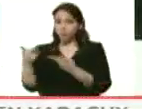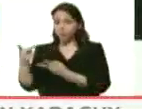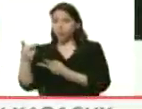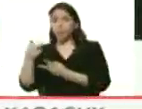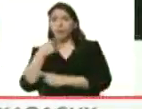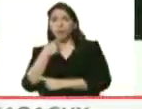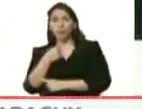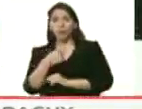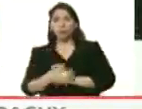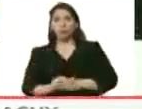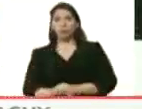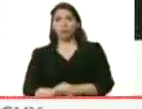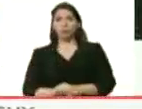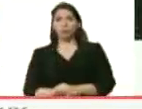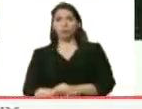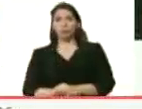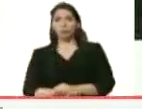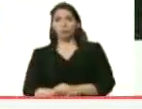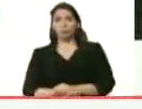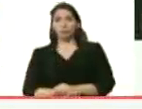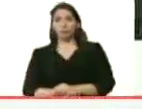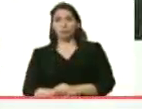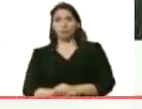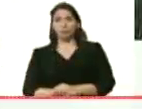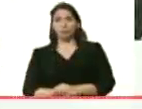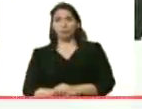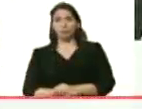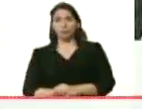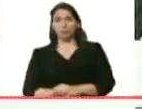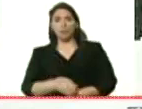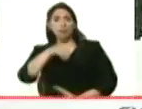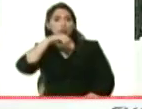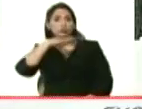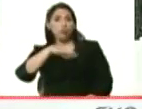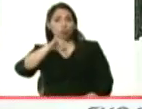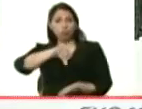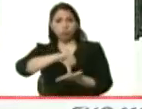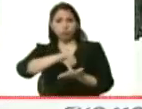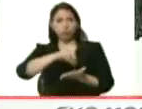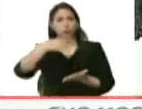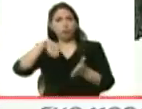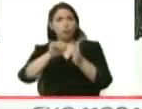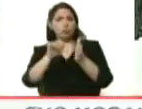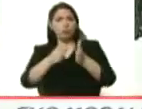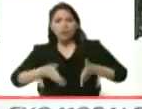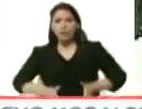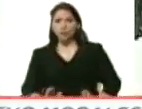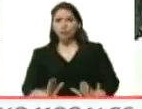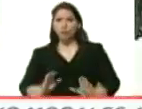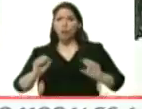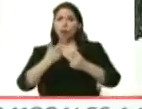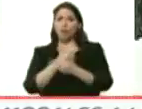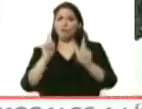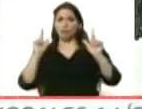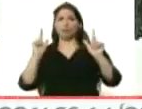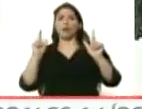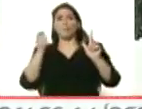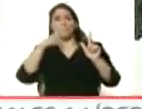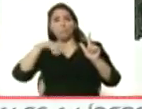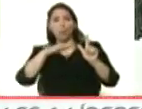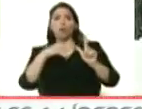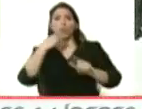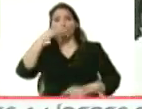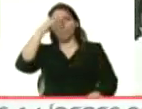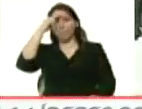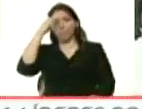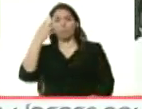precisamente desde acá, desde el cuadrilátero del casco histórico, es donde nació la emancipación de los pueblos con el padre de la patria, Simón